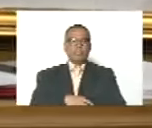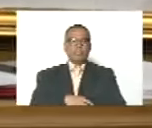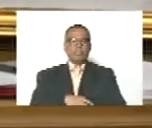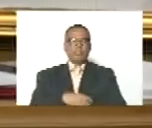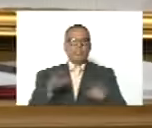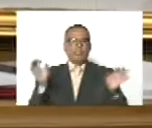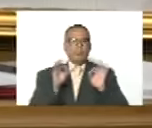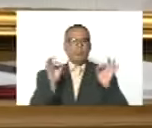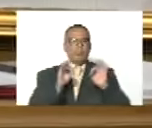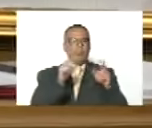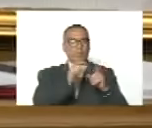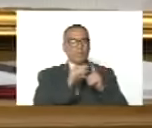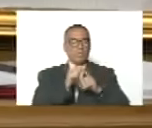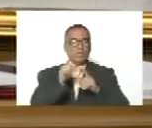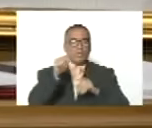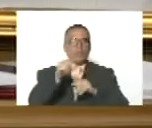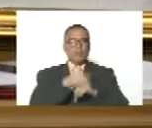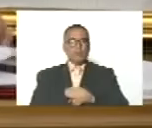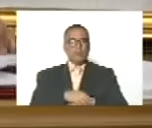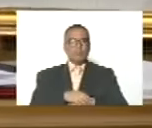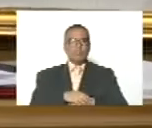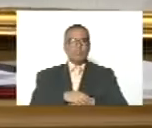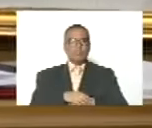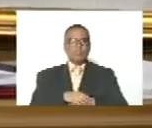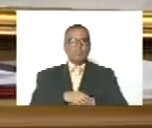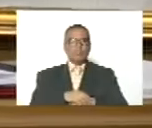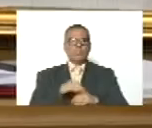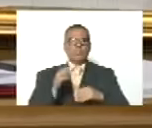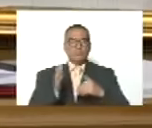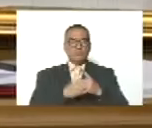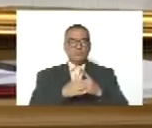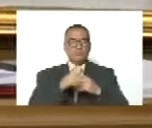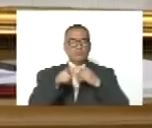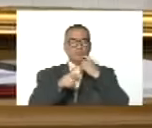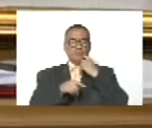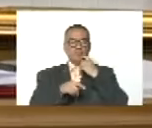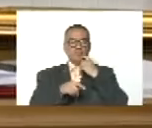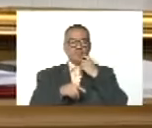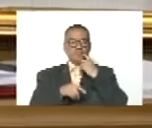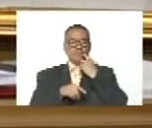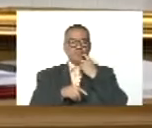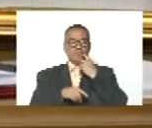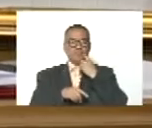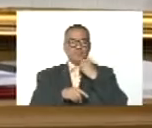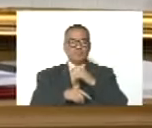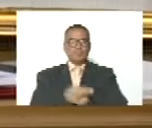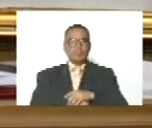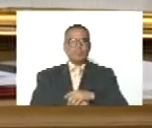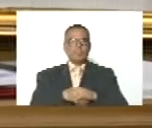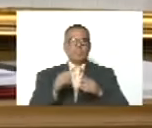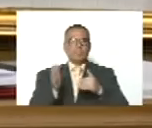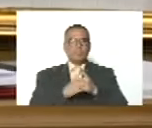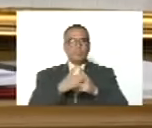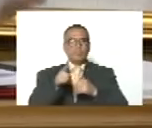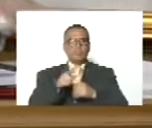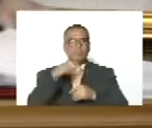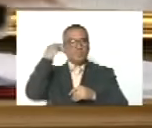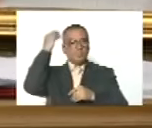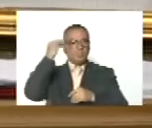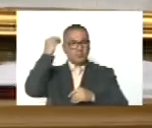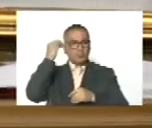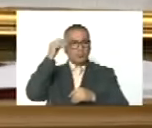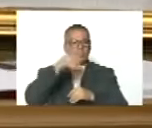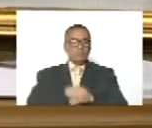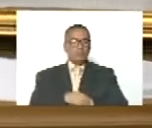No hay nadie más anotado en el derecho de palabra. Se va a cerrar el debate. Se cierra. En